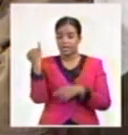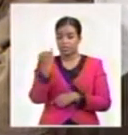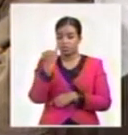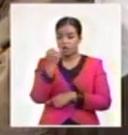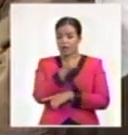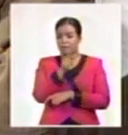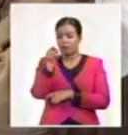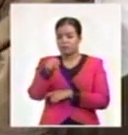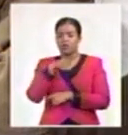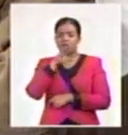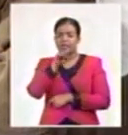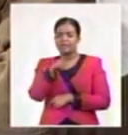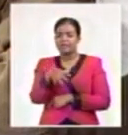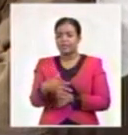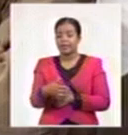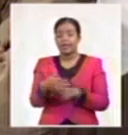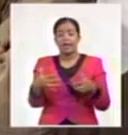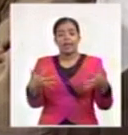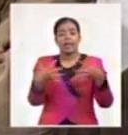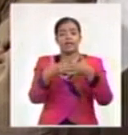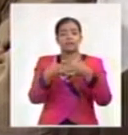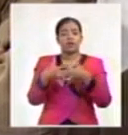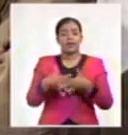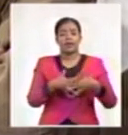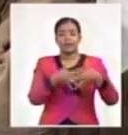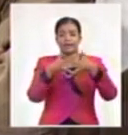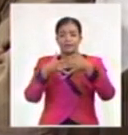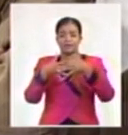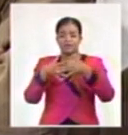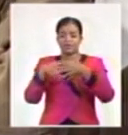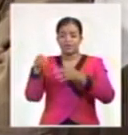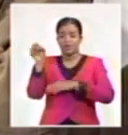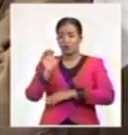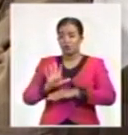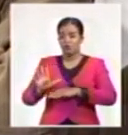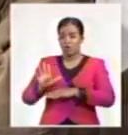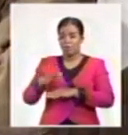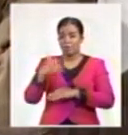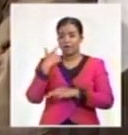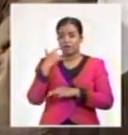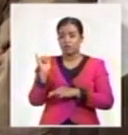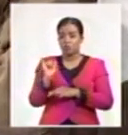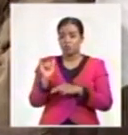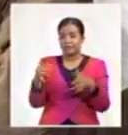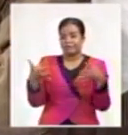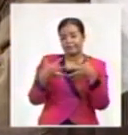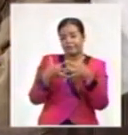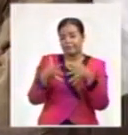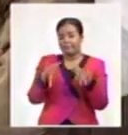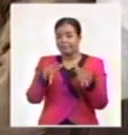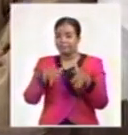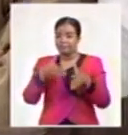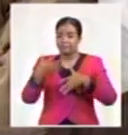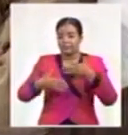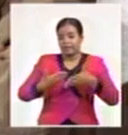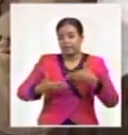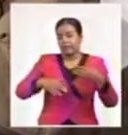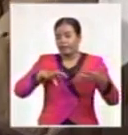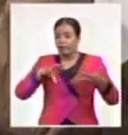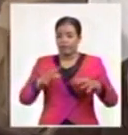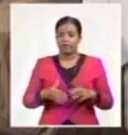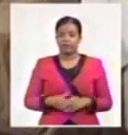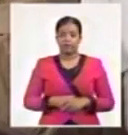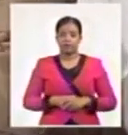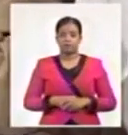cuando él hablaba de las relaciones de Estados Unidos con Europa Occidental, la calificaba como una alianza conflictual. Tiene un trabajo escrito en ese sentido.